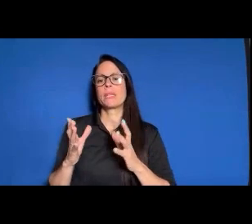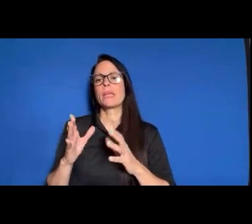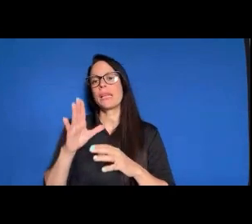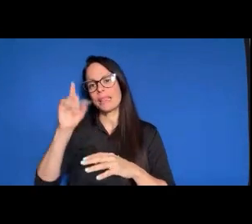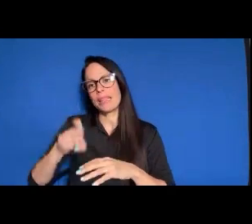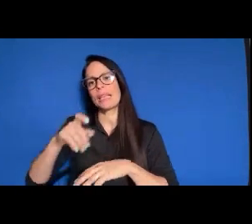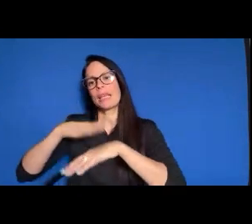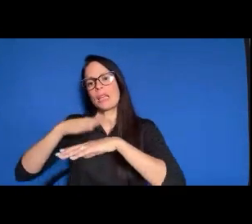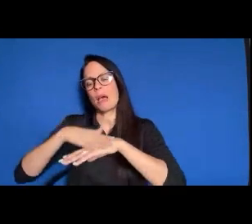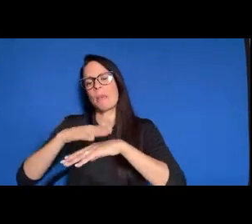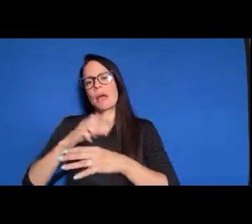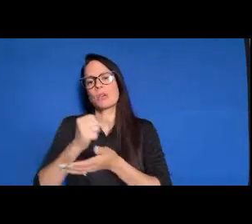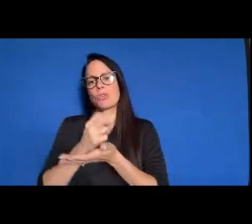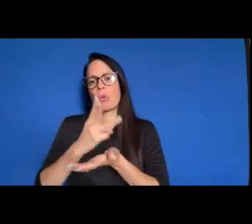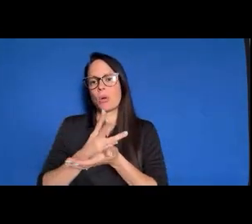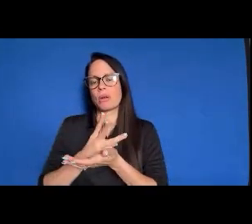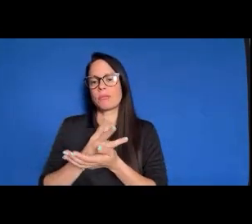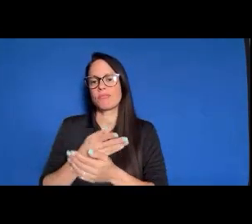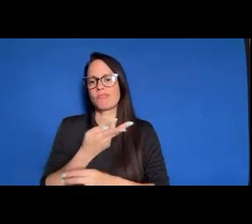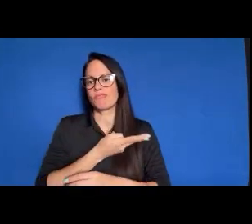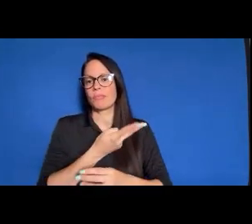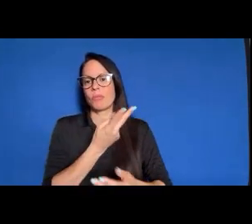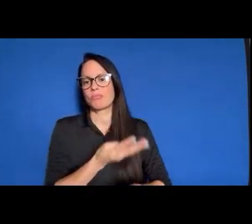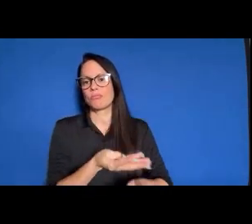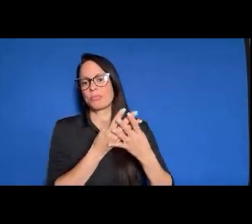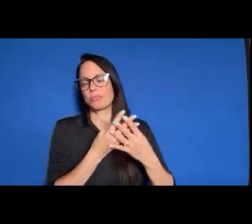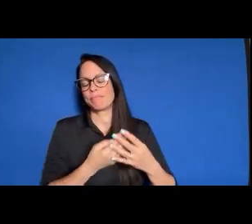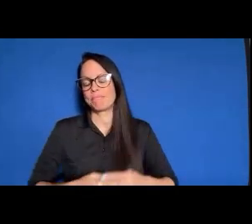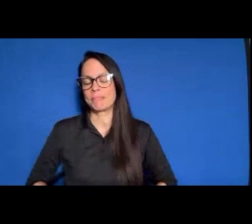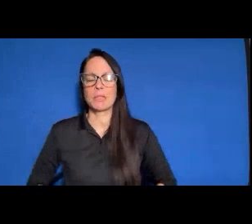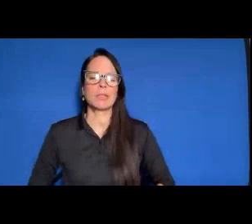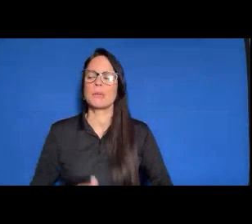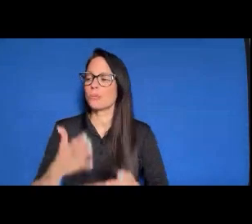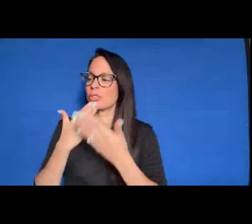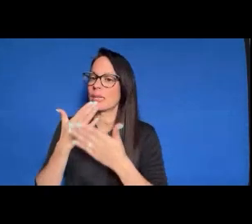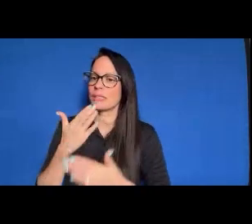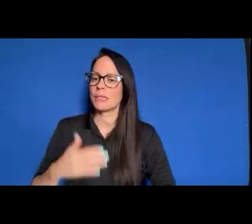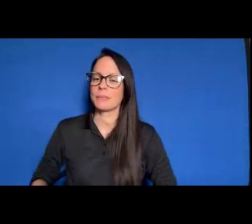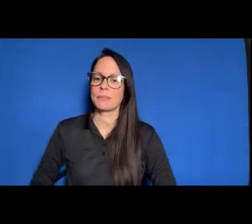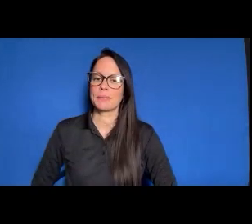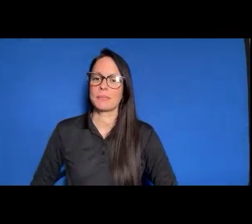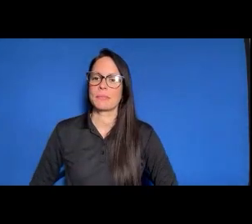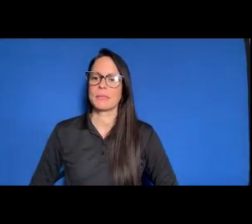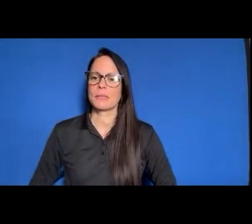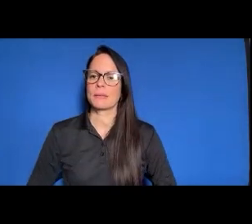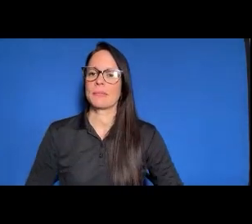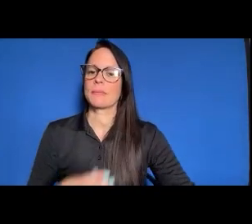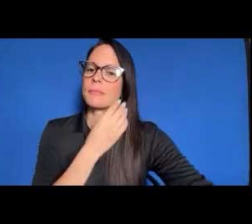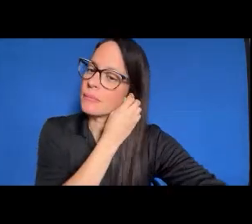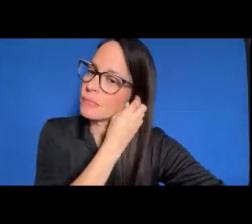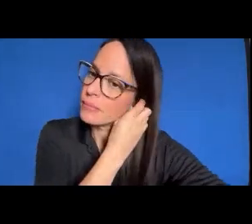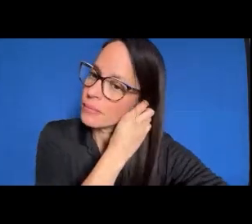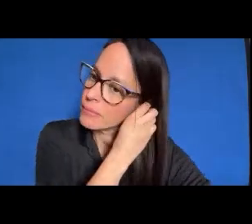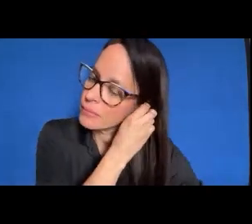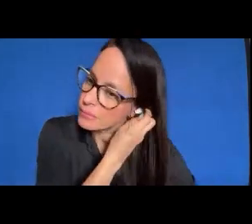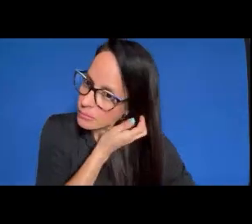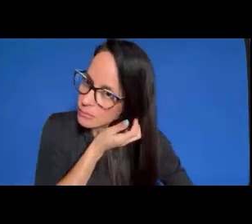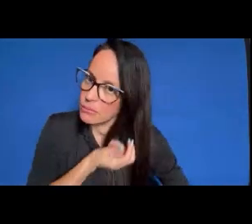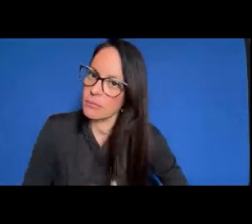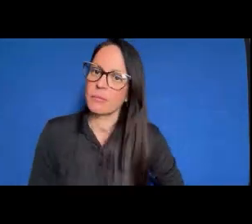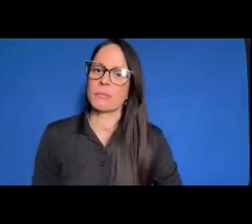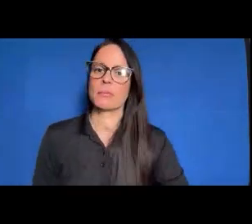pasa en la cárcel. Pues muchas gracias, Isela. Sí. Si me permiten, ¿verdad? Alexander Santiago Martínez nuevamente, abundar un